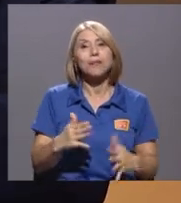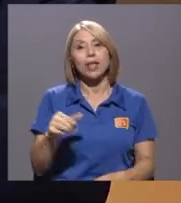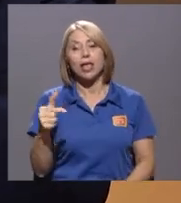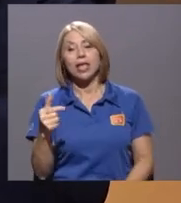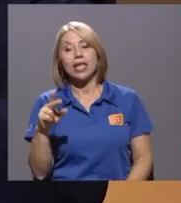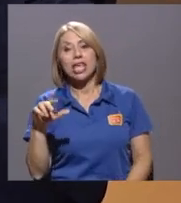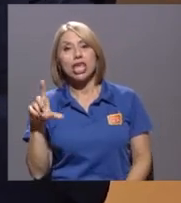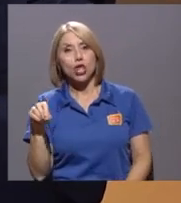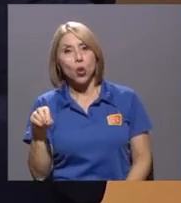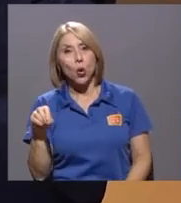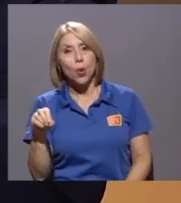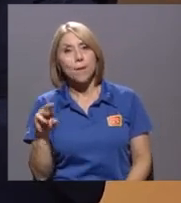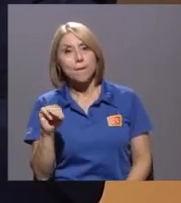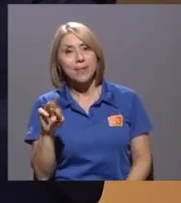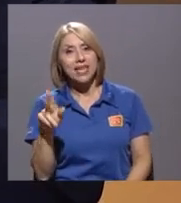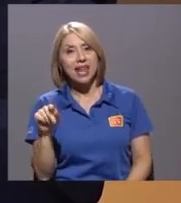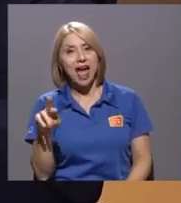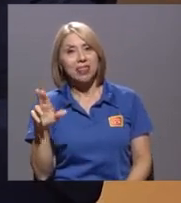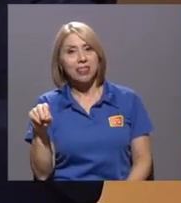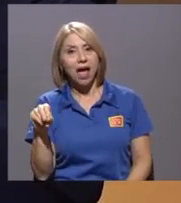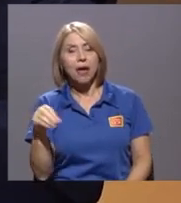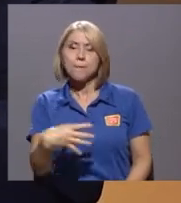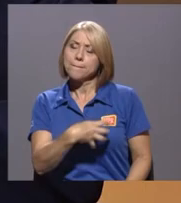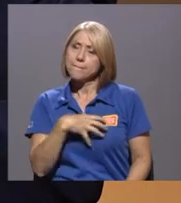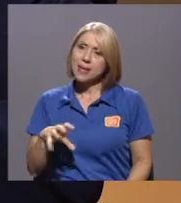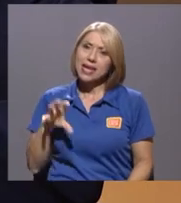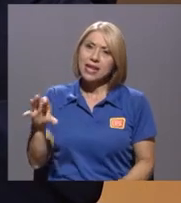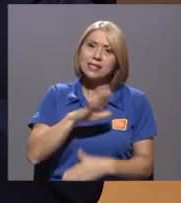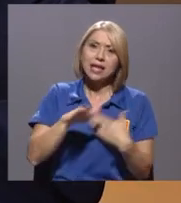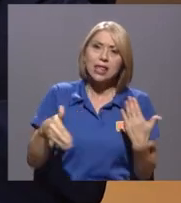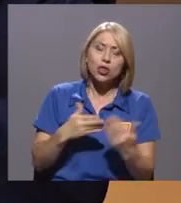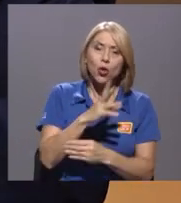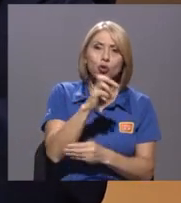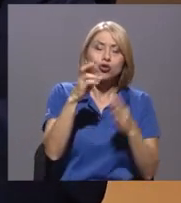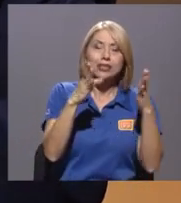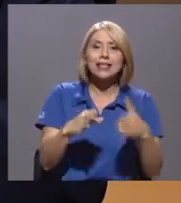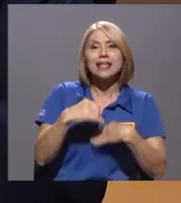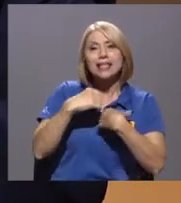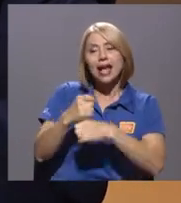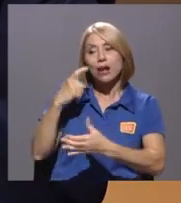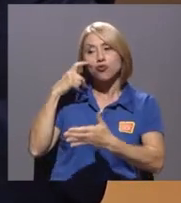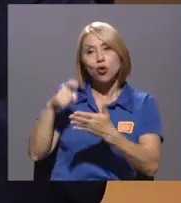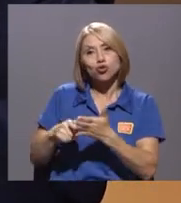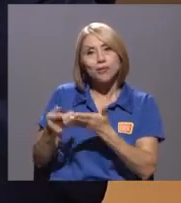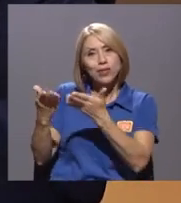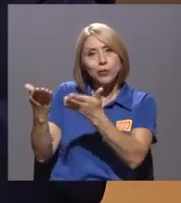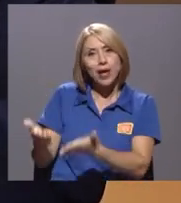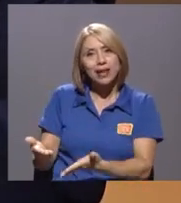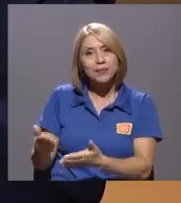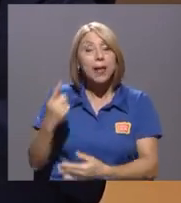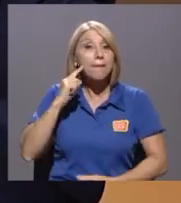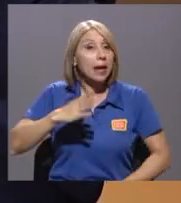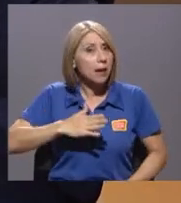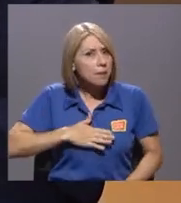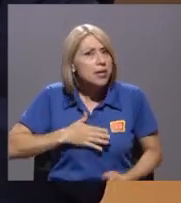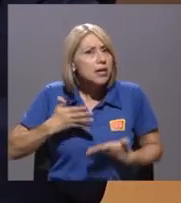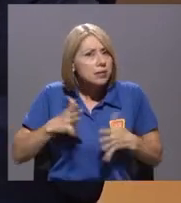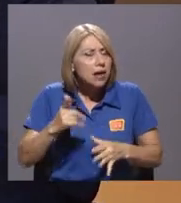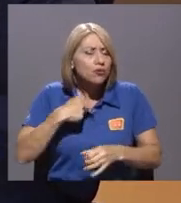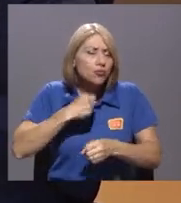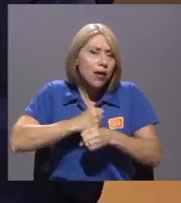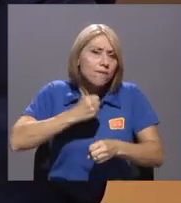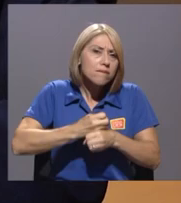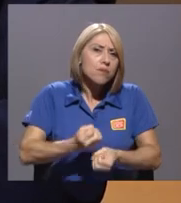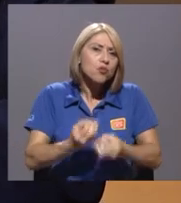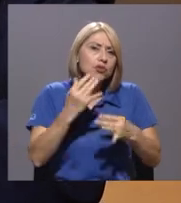granda merece un gran reconocimiento de parte de todos los costarricenses para mí que he pasado por muchas instituciones públicas